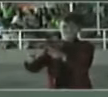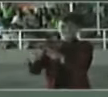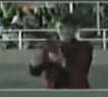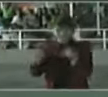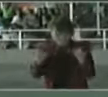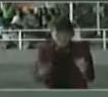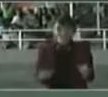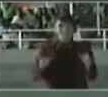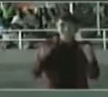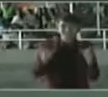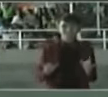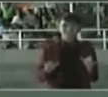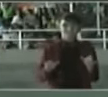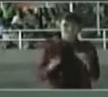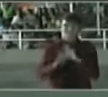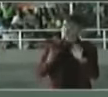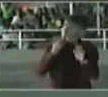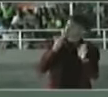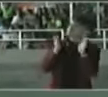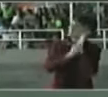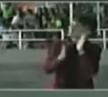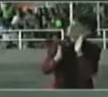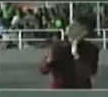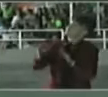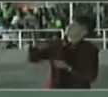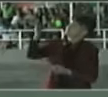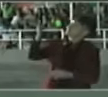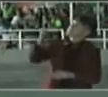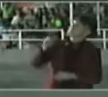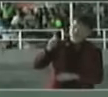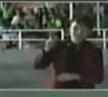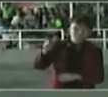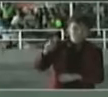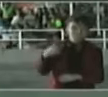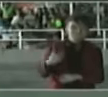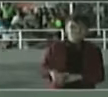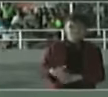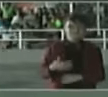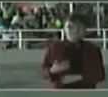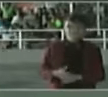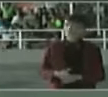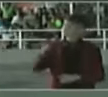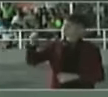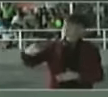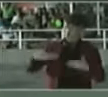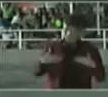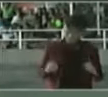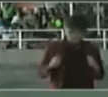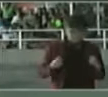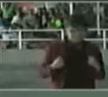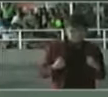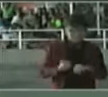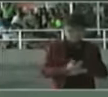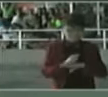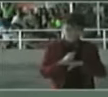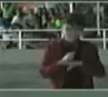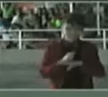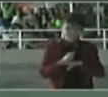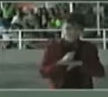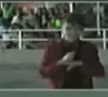Hoy, solo por la gracia de mi Dios, por la gracia del dueño de esta iglesia, más